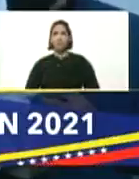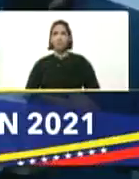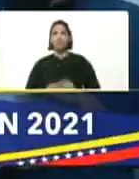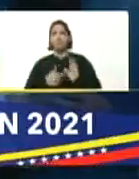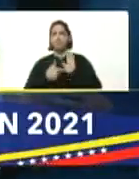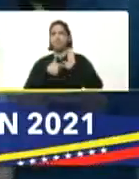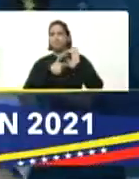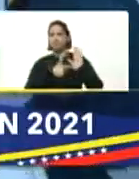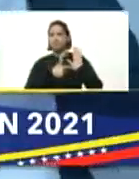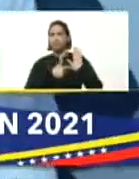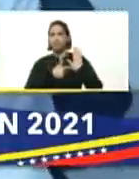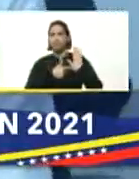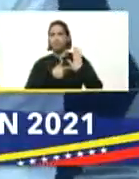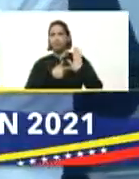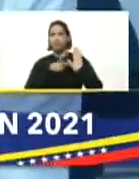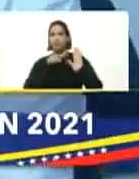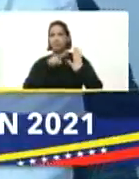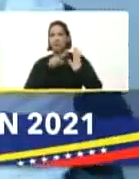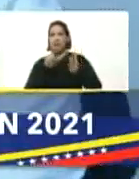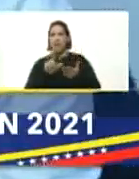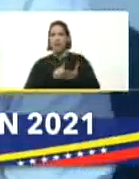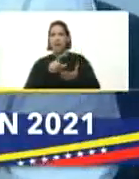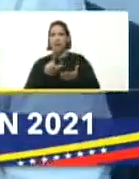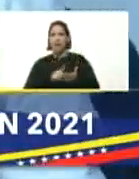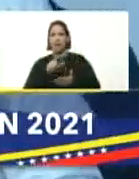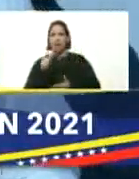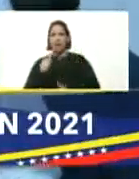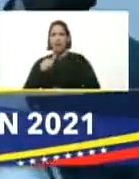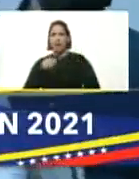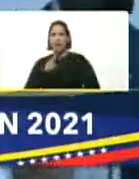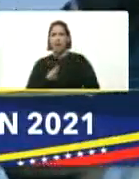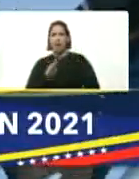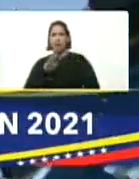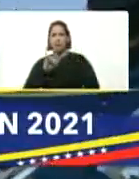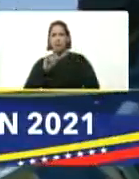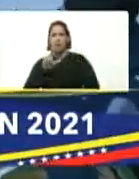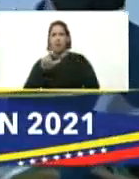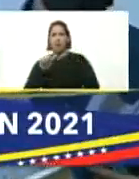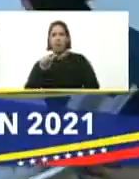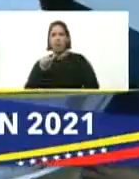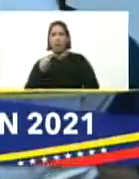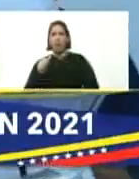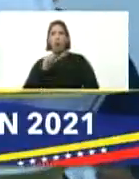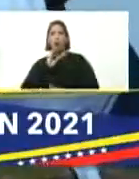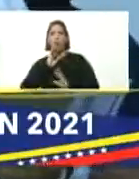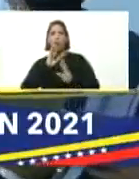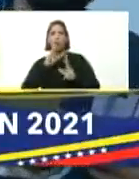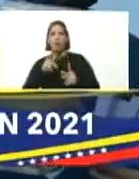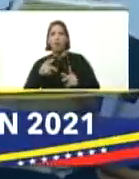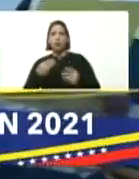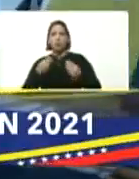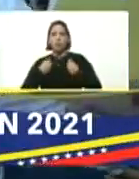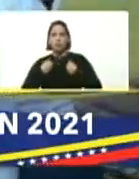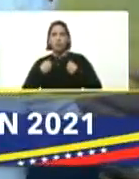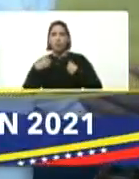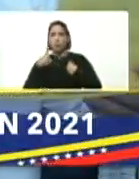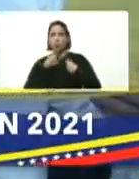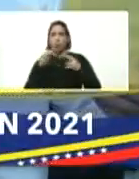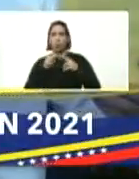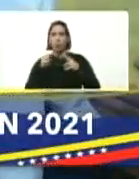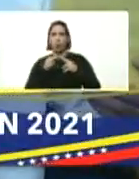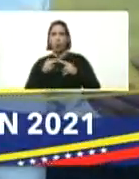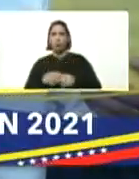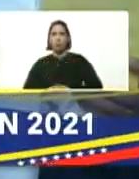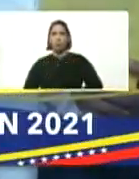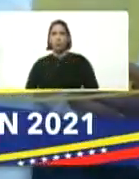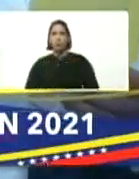mostrar aquí? Este es un libro. Este libro de Gabriela Mistral, confieso que he vivido y no lo conozco. Bueno. Padre